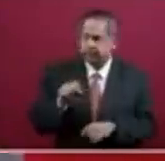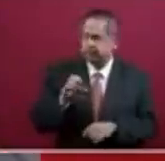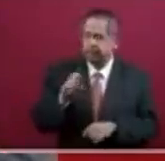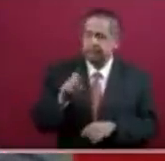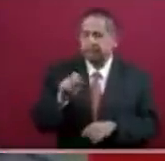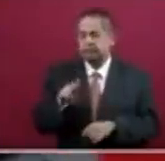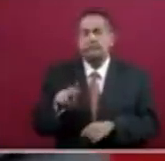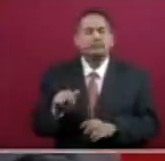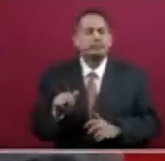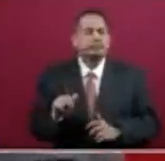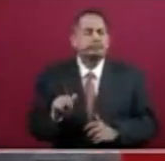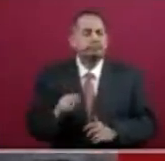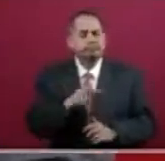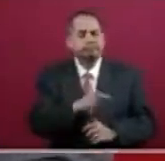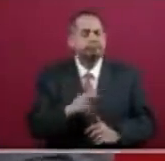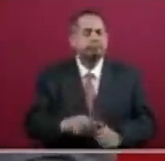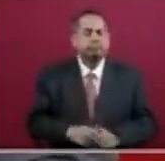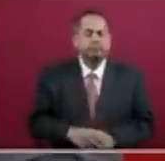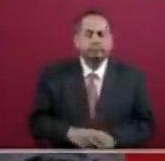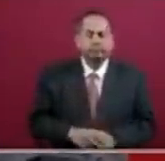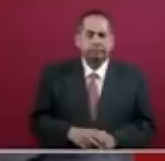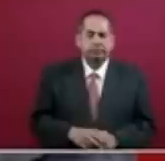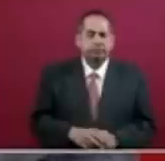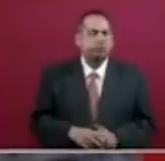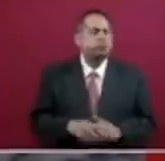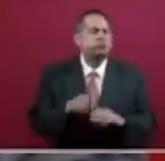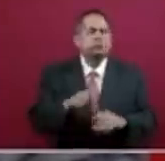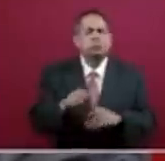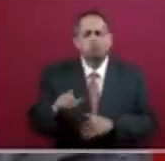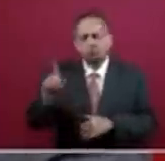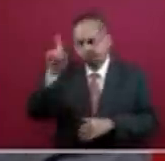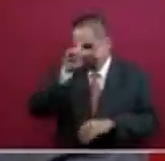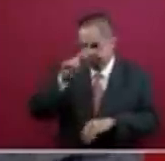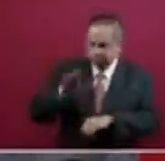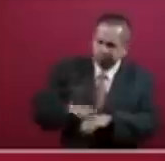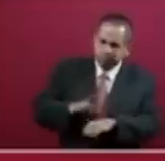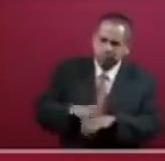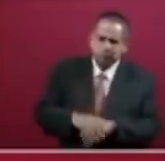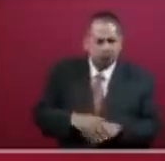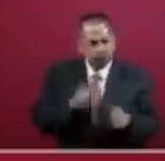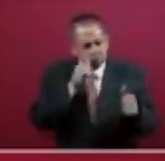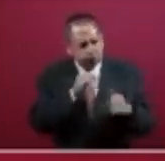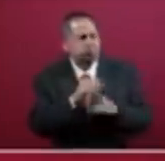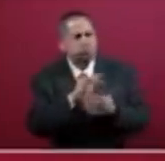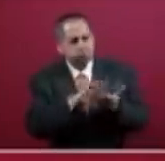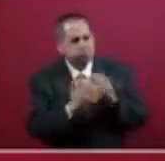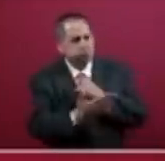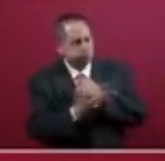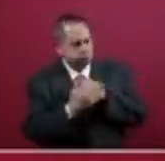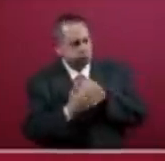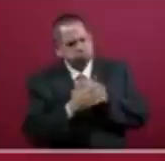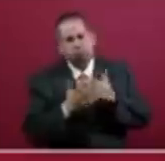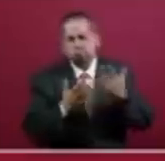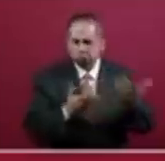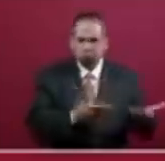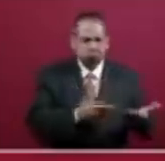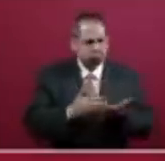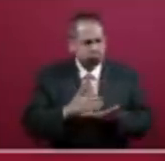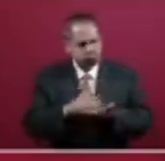Comunicaciones y Transportes. Sobre recomendaciones, pues se toman en cuenta, aunque